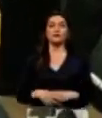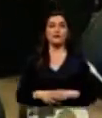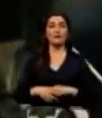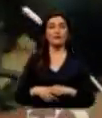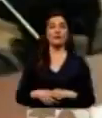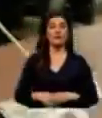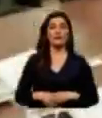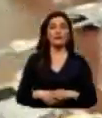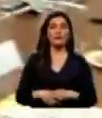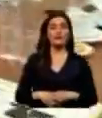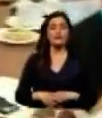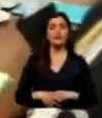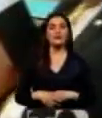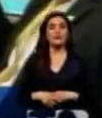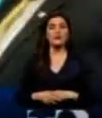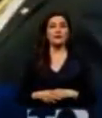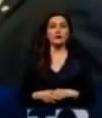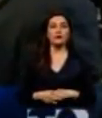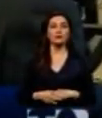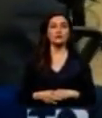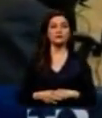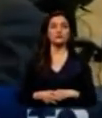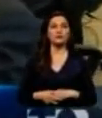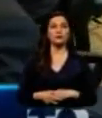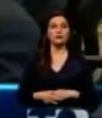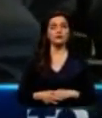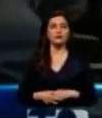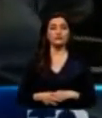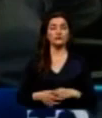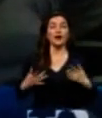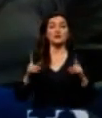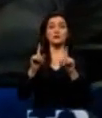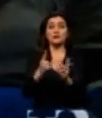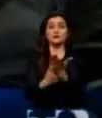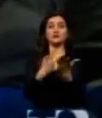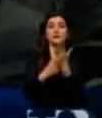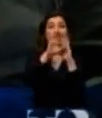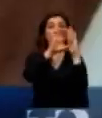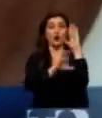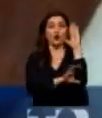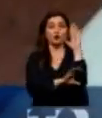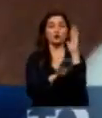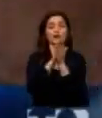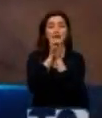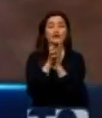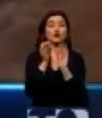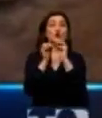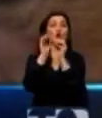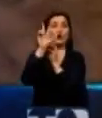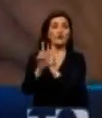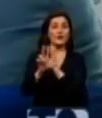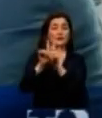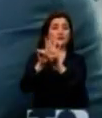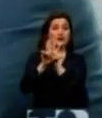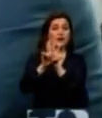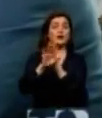6 votos a favor, no tenemos la mayoría absoluta. El debate se centró en la constitucionalidad del libro 3 del Código Orgánico